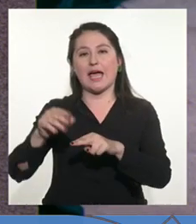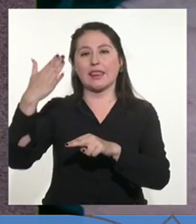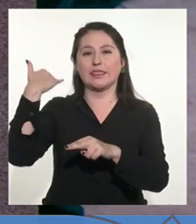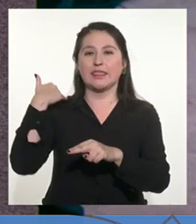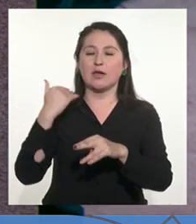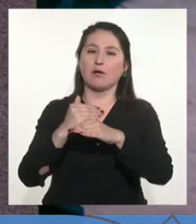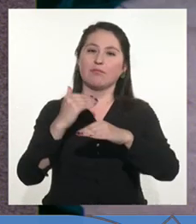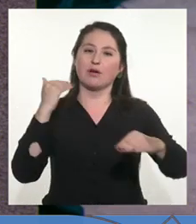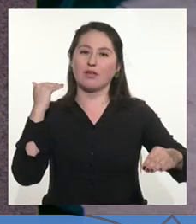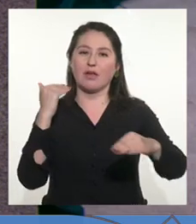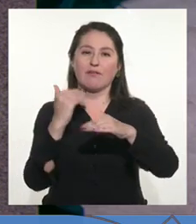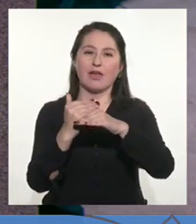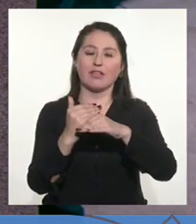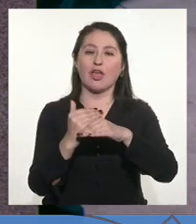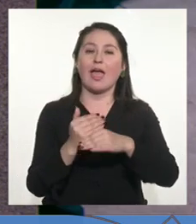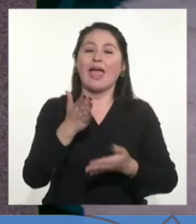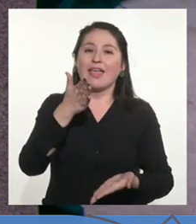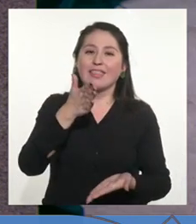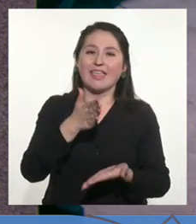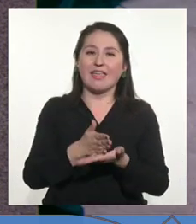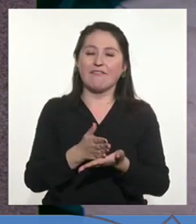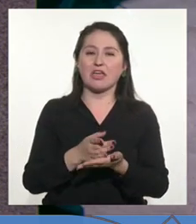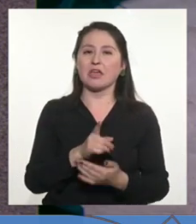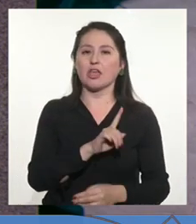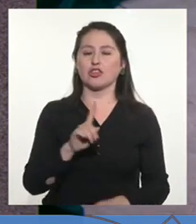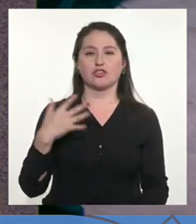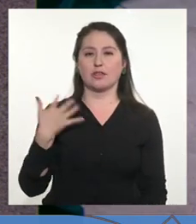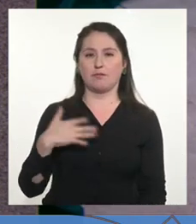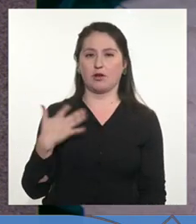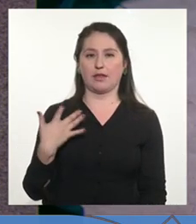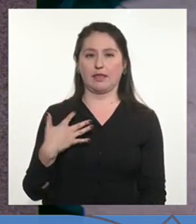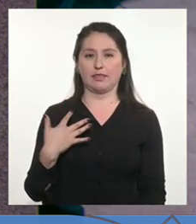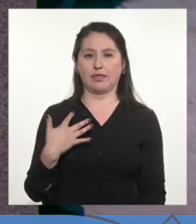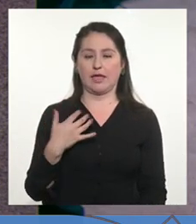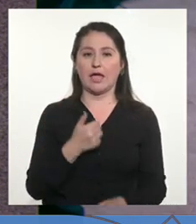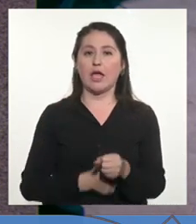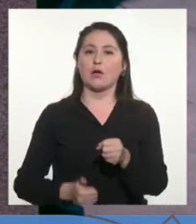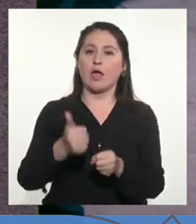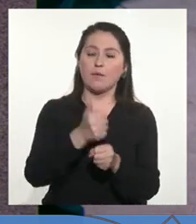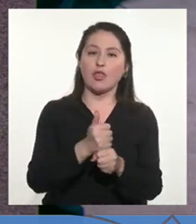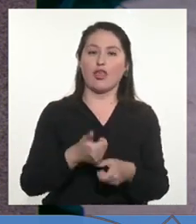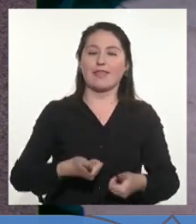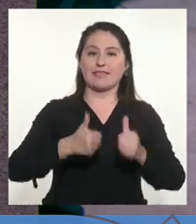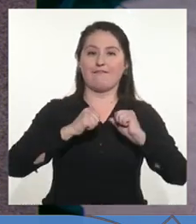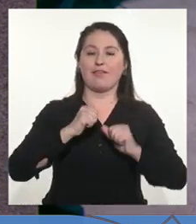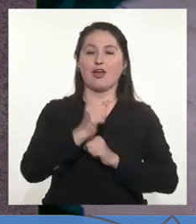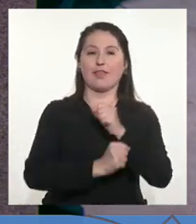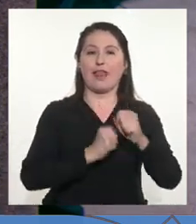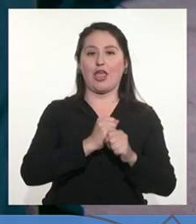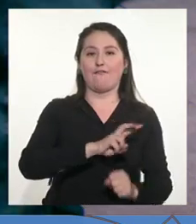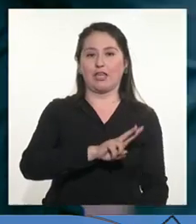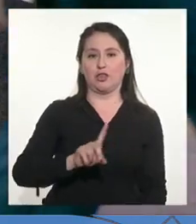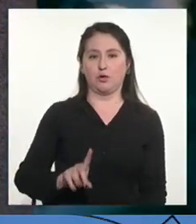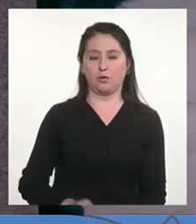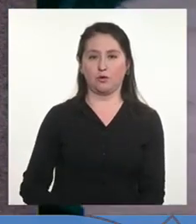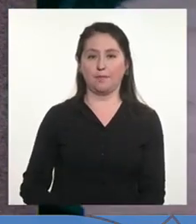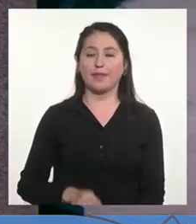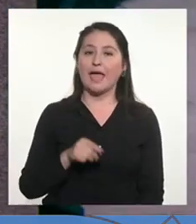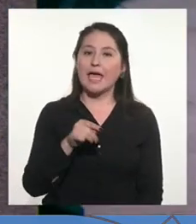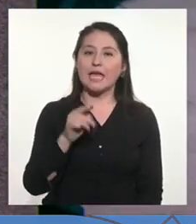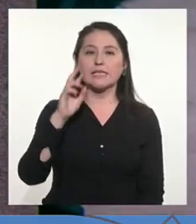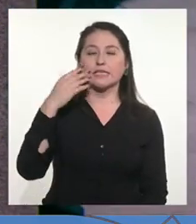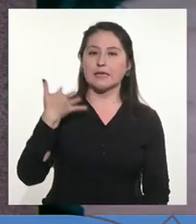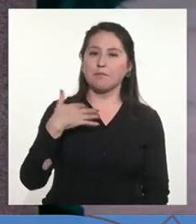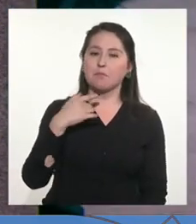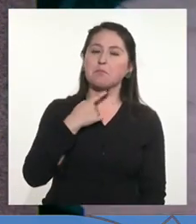que son anacrónicas que devienen irrelevantes a justamente los desafíos del siglo 21 por eso que me parece interesante esta reflexión